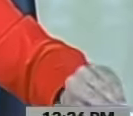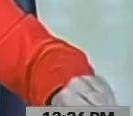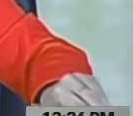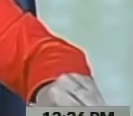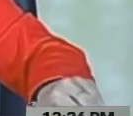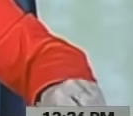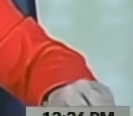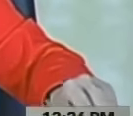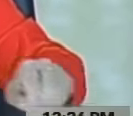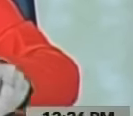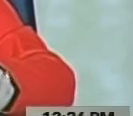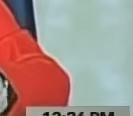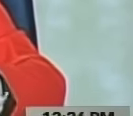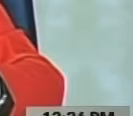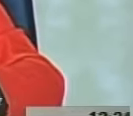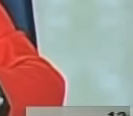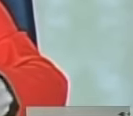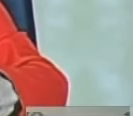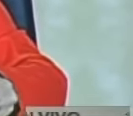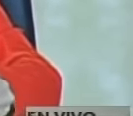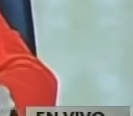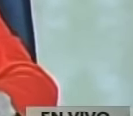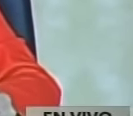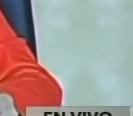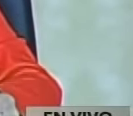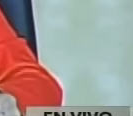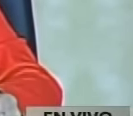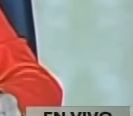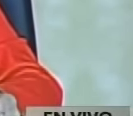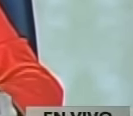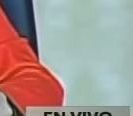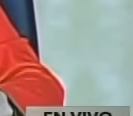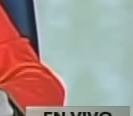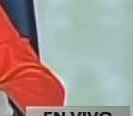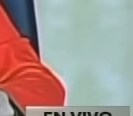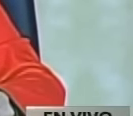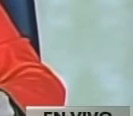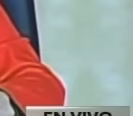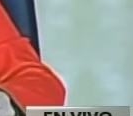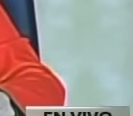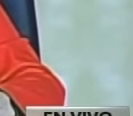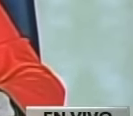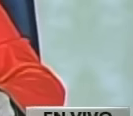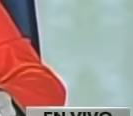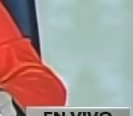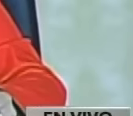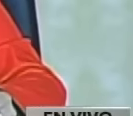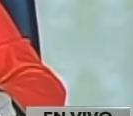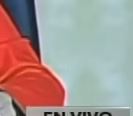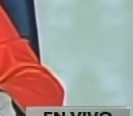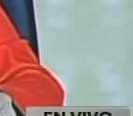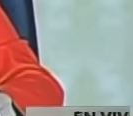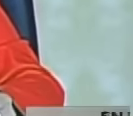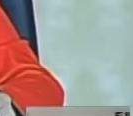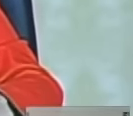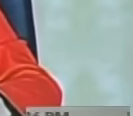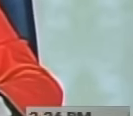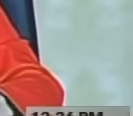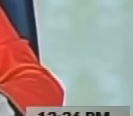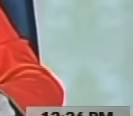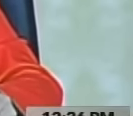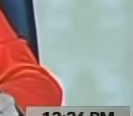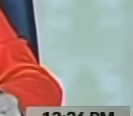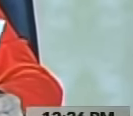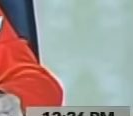normas. Luego, Brasil. Del total, Brasil ha incorporado en sus